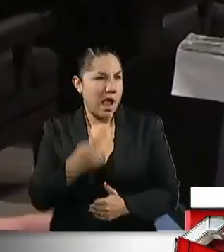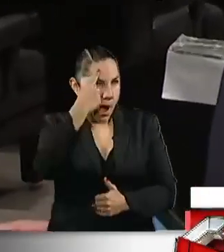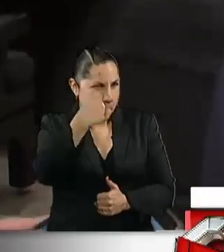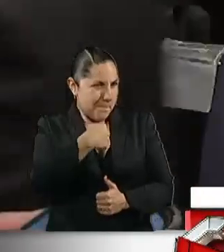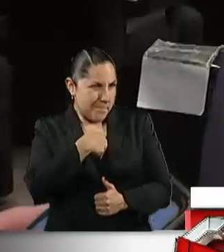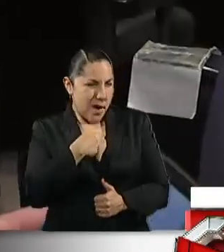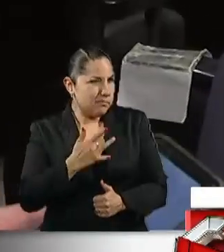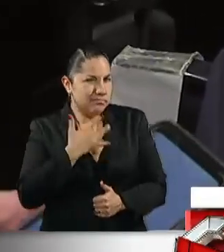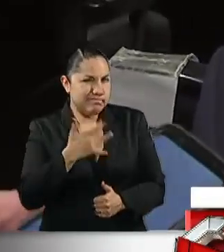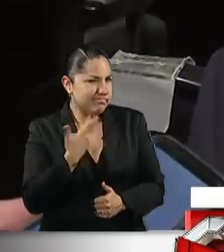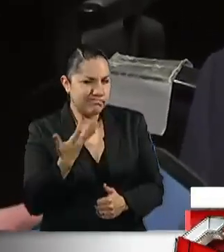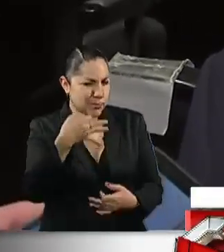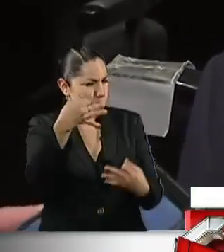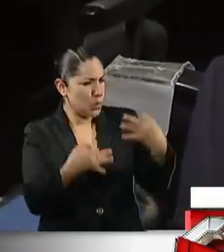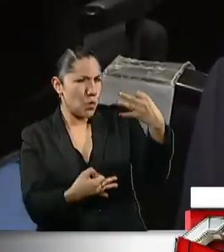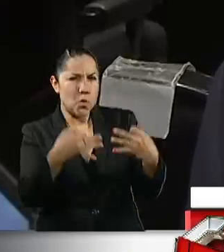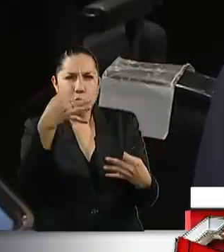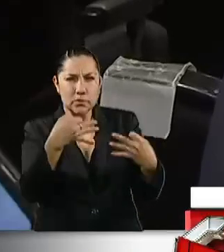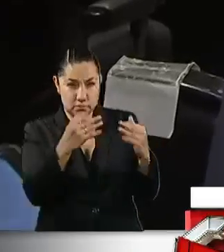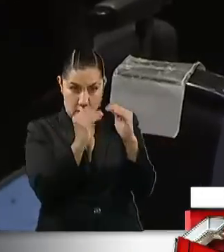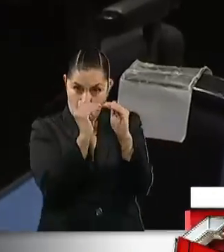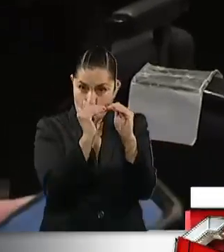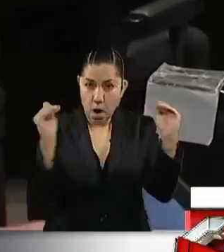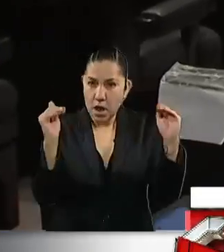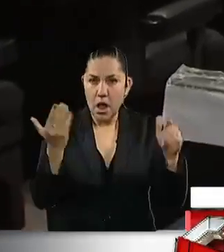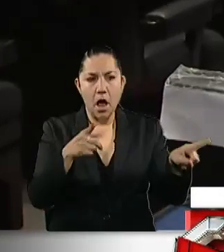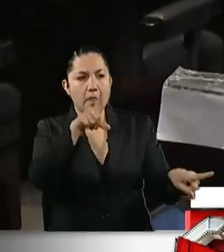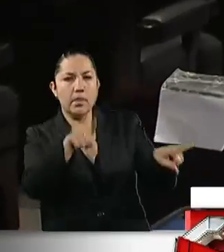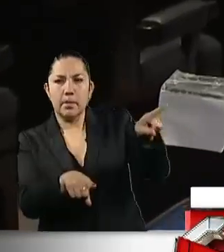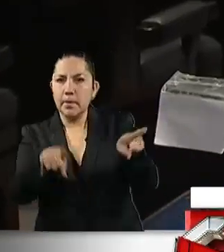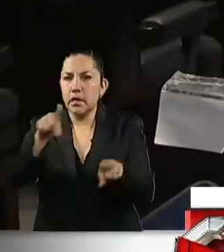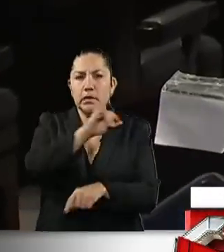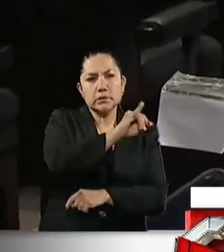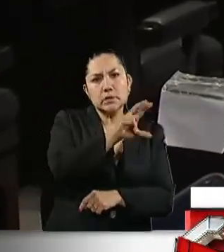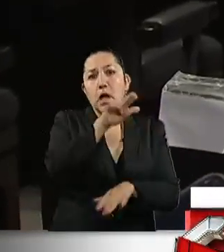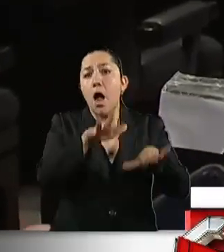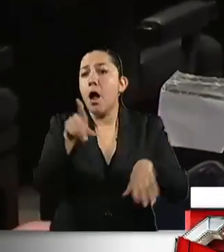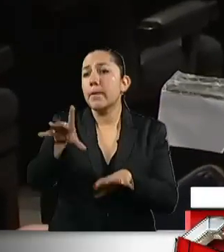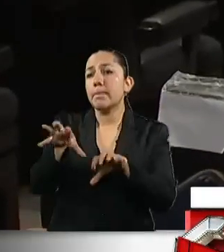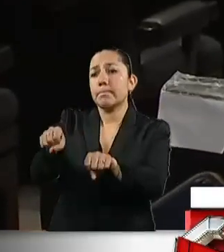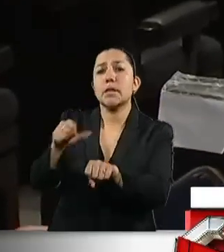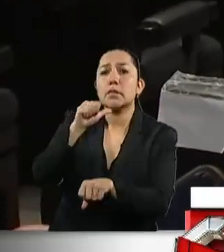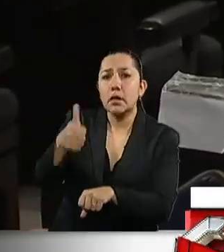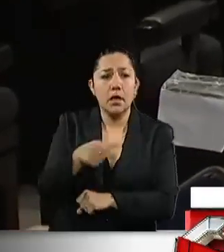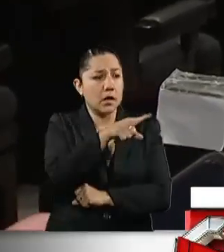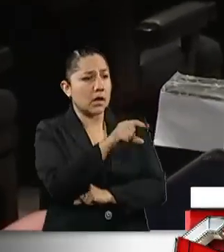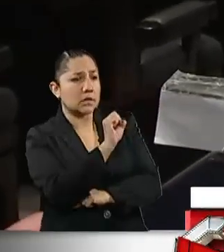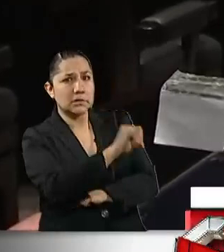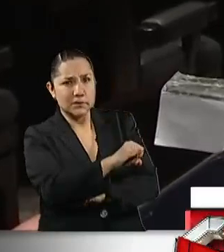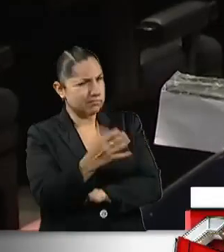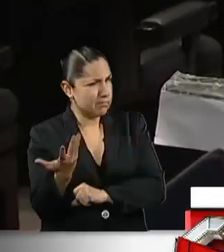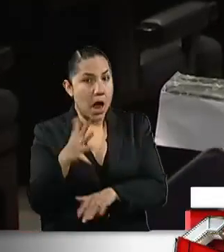¿no? Cuando se quiere, pues se llevan a cabo las detenciones y cuando no, pues no. Porque evidentemente así parece que es. Y cuando por